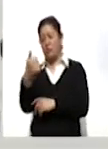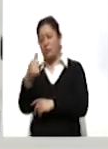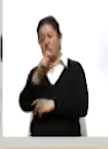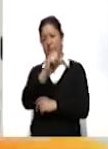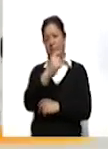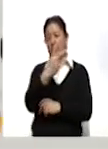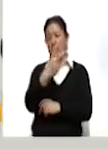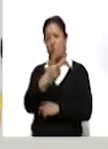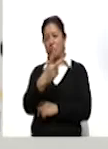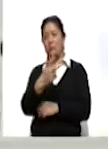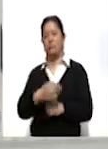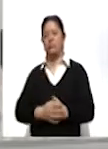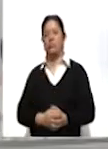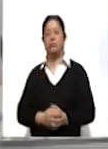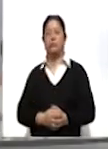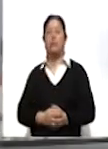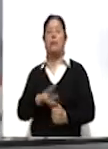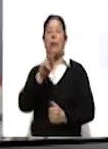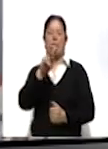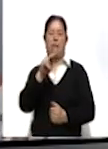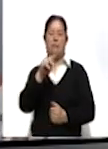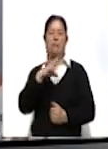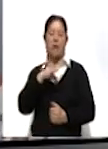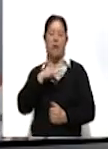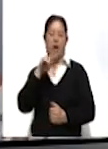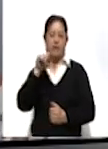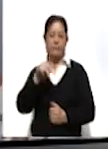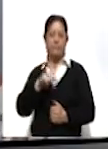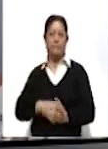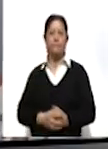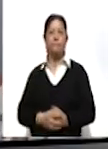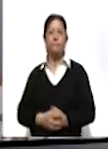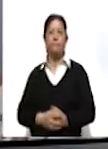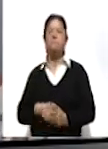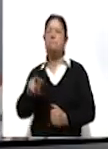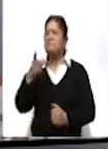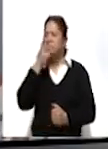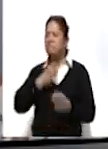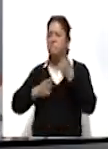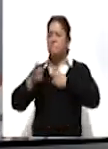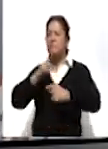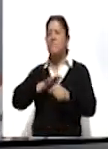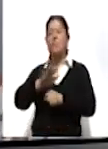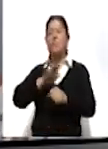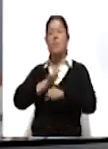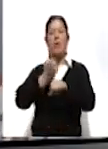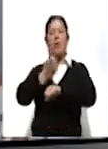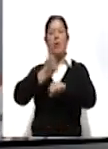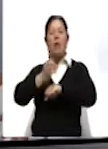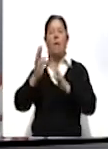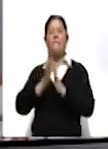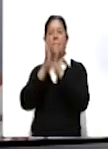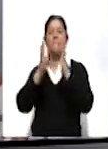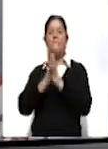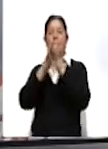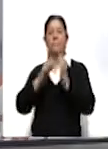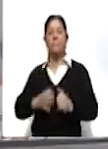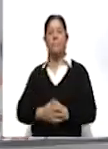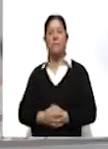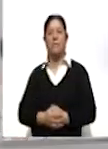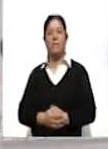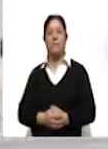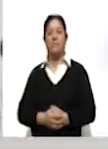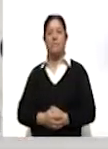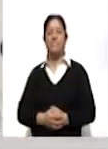22. Si nos puede compartir, ¿qué estados participarán en este festival? Son